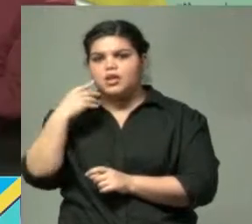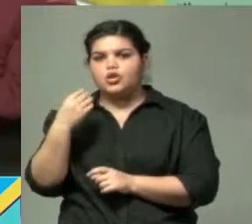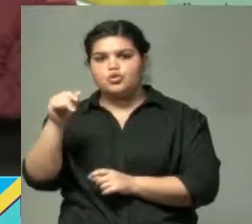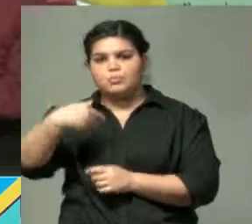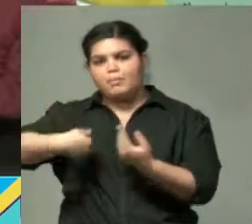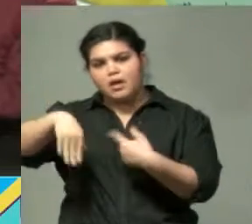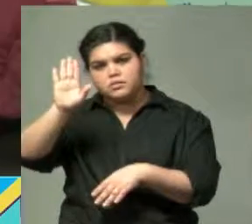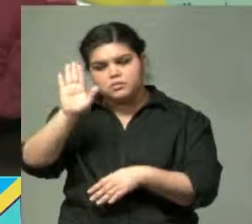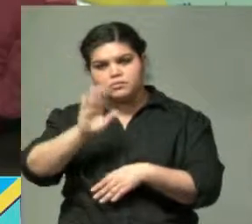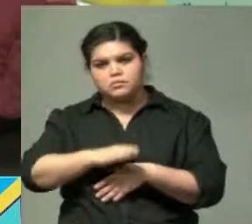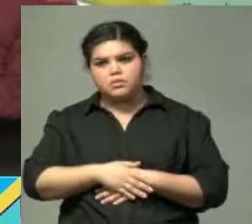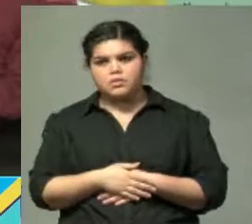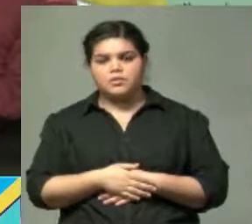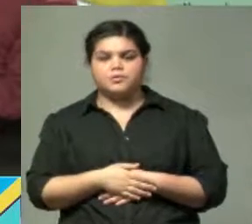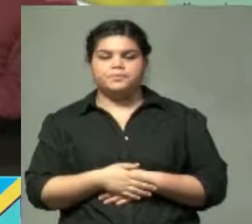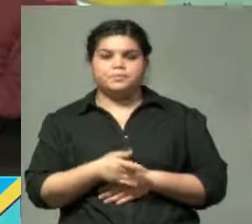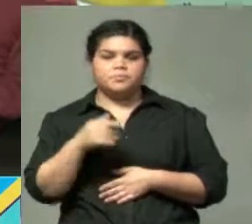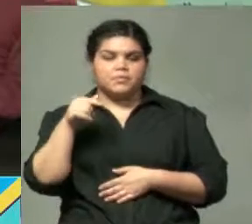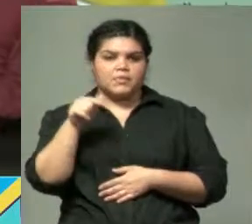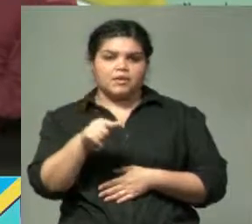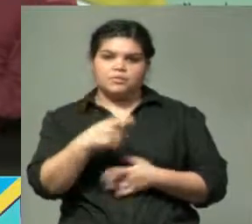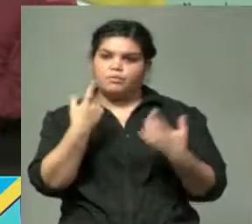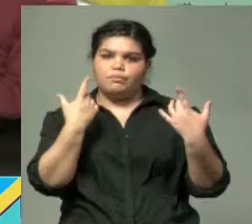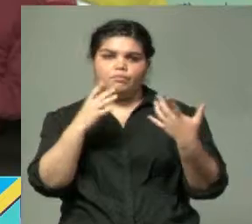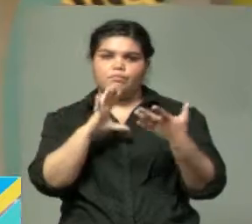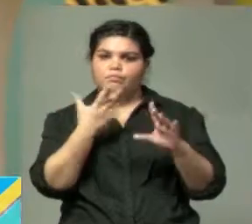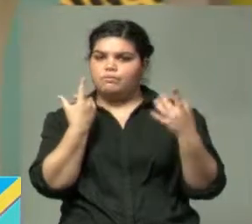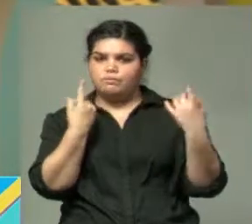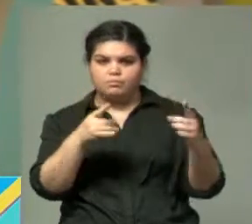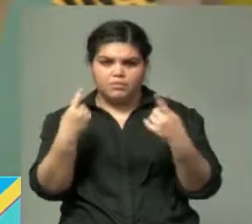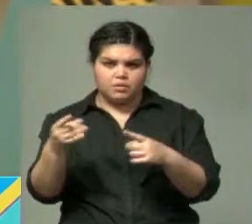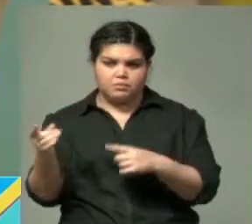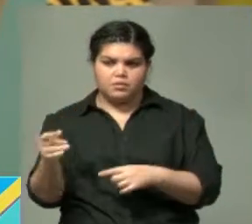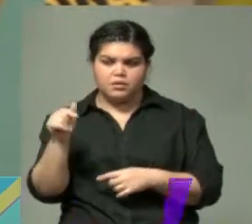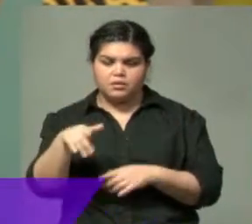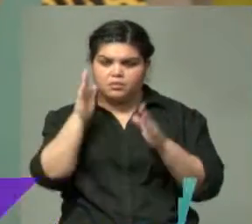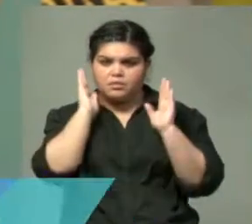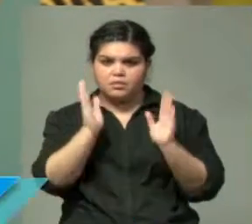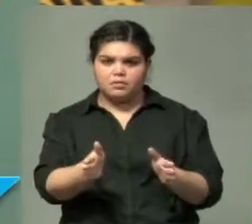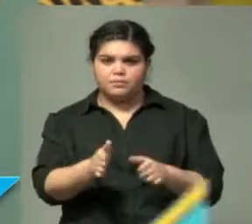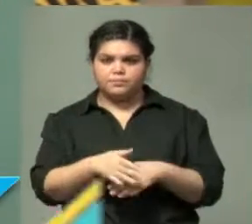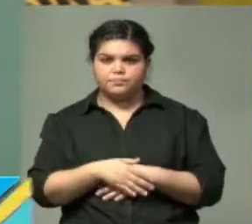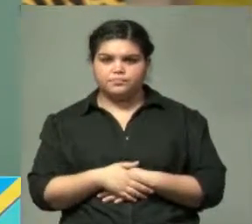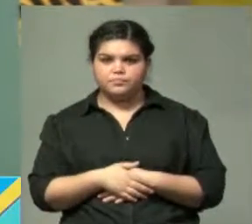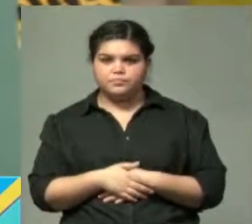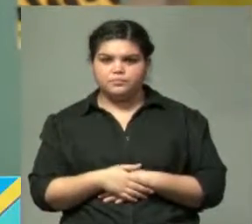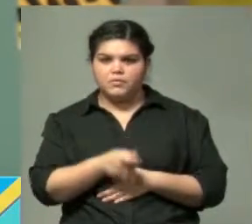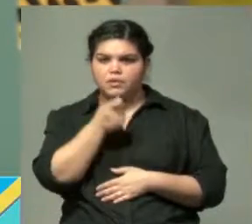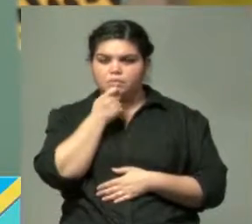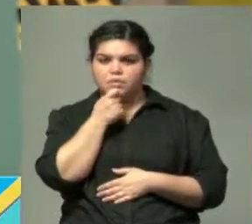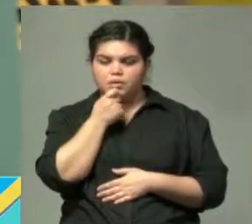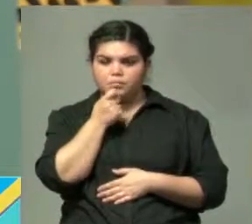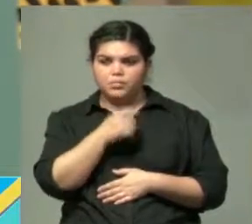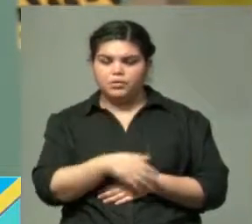que hay distintos fenómenos, ¿no? Distintos fenómenos para que tengamos en cuenta lo que está pasando. Por ejemplo, el New York